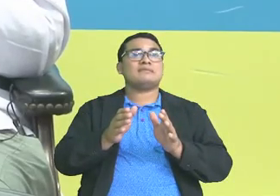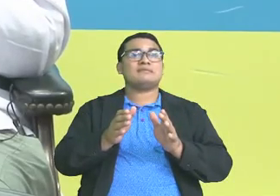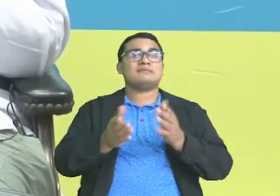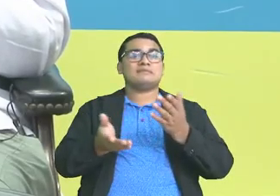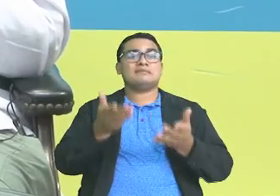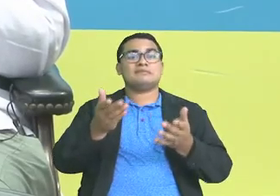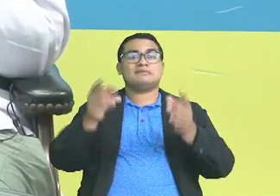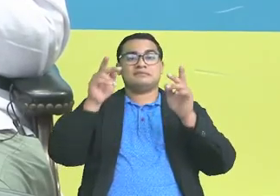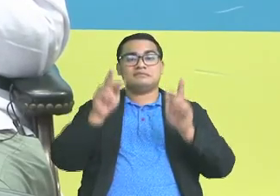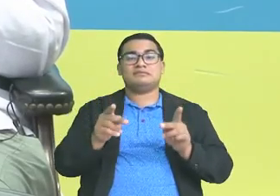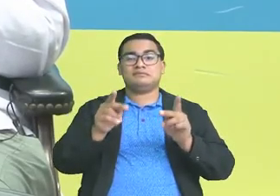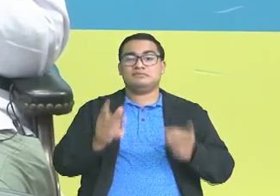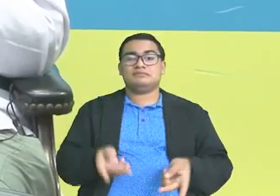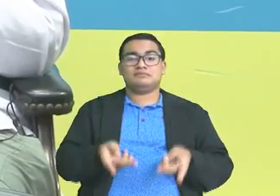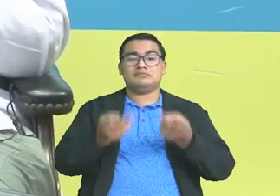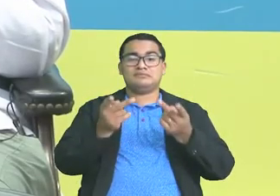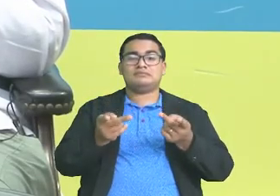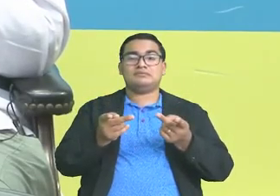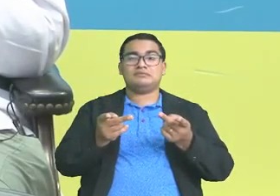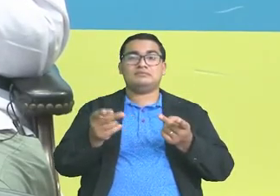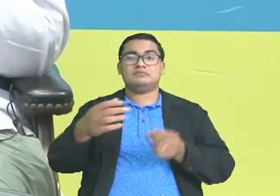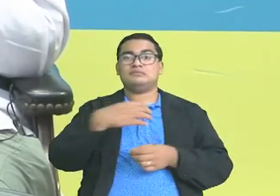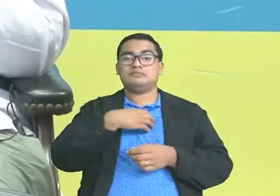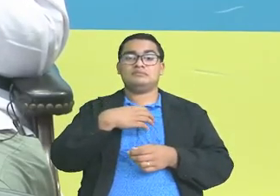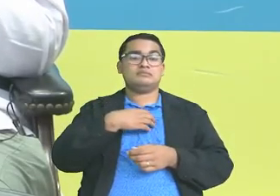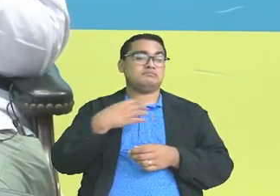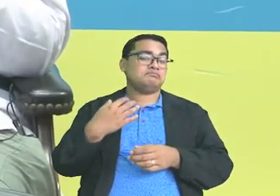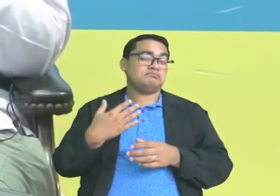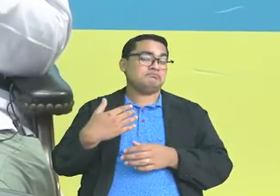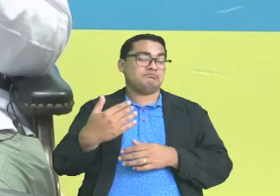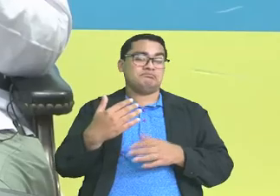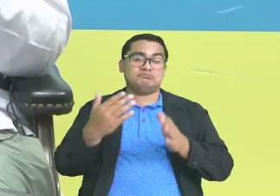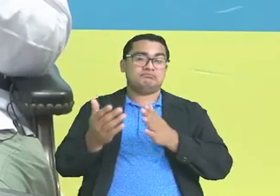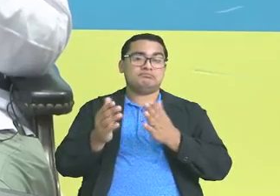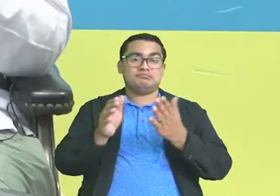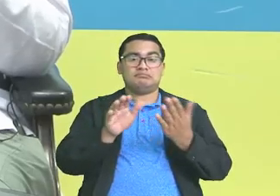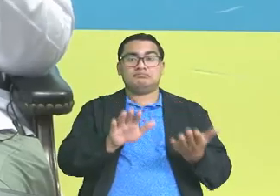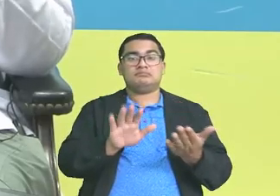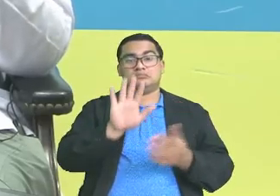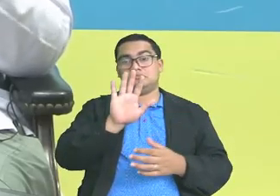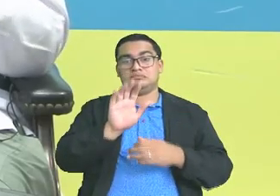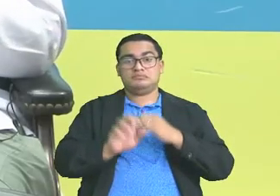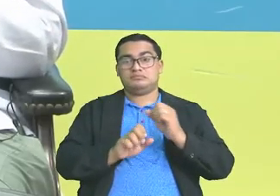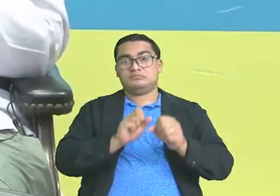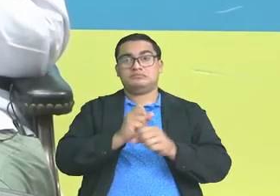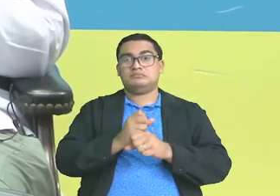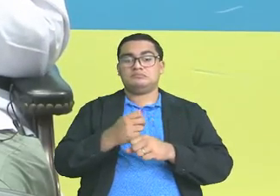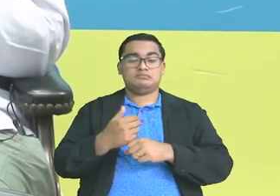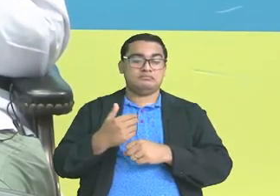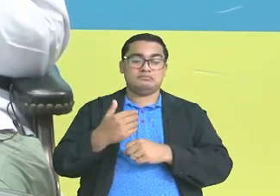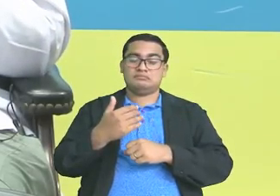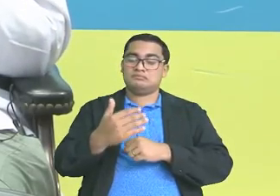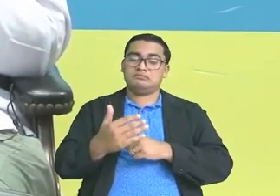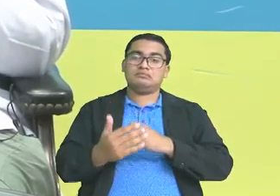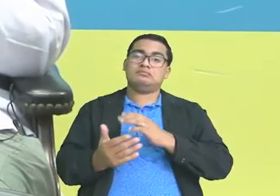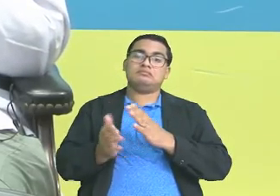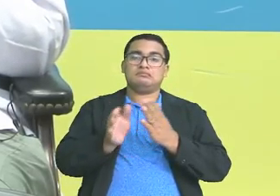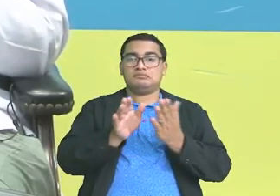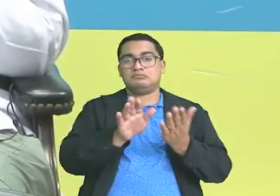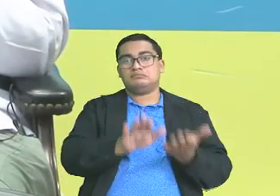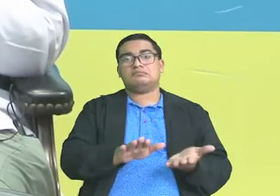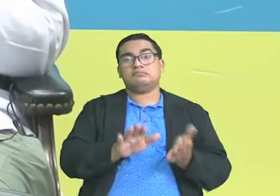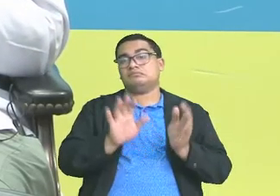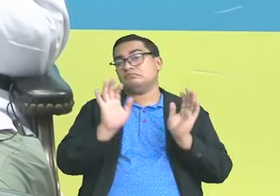un paciente sobreviva, su mortalidad a 5 años después de haber tenido una enfermedad